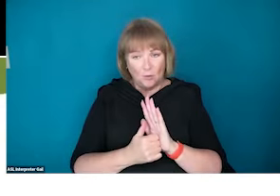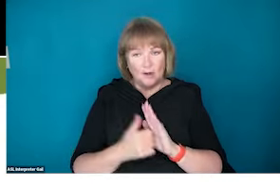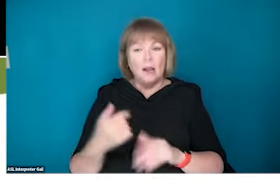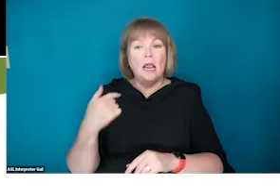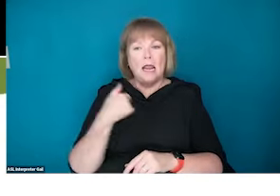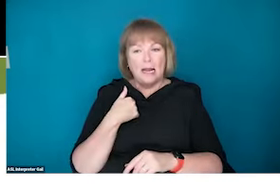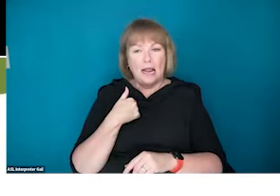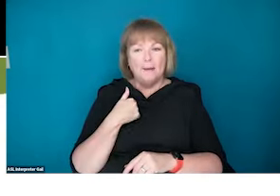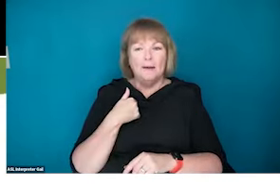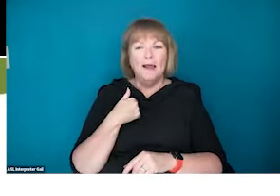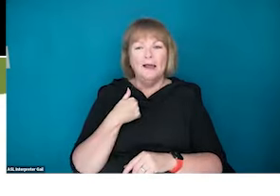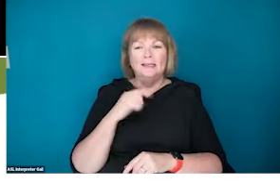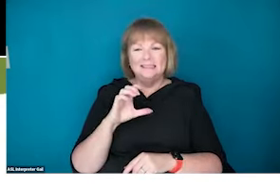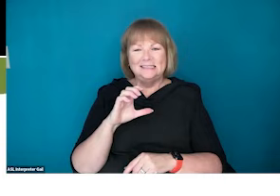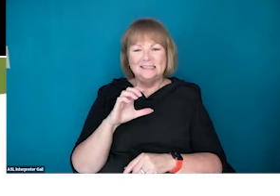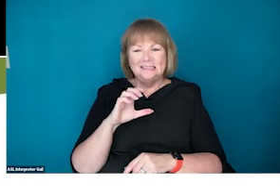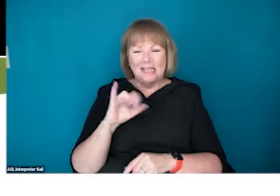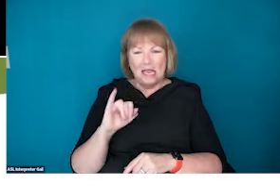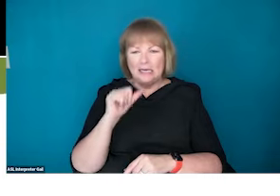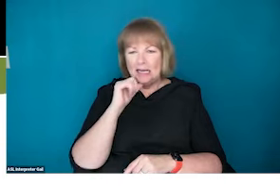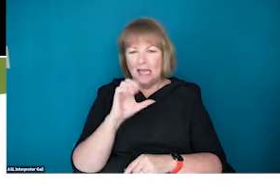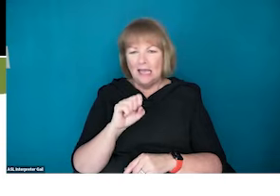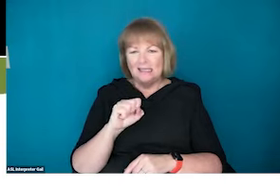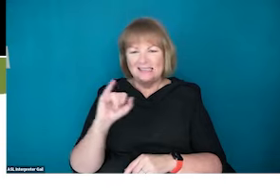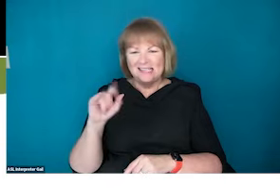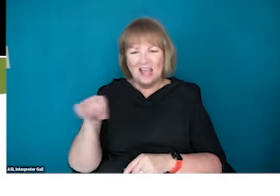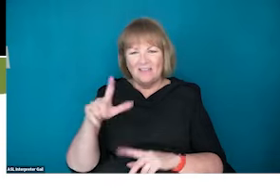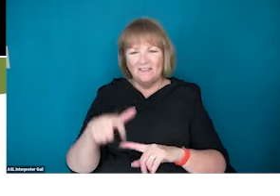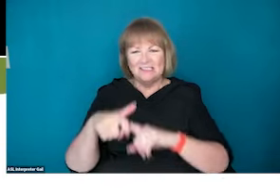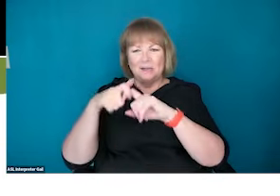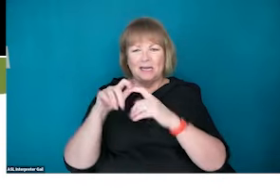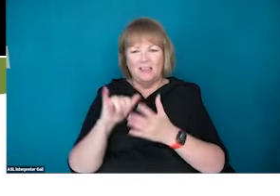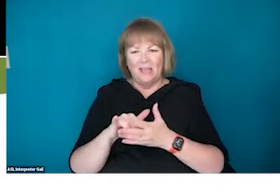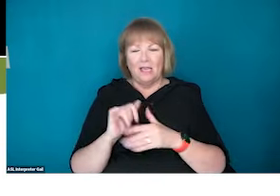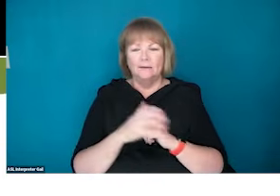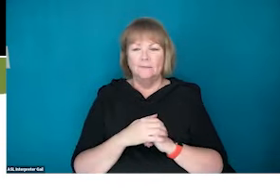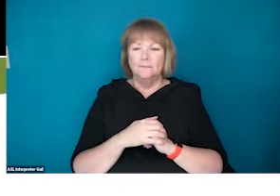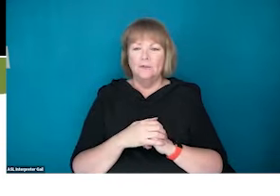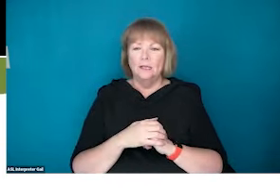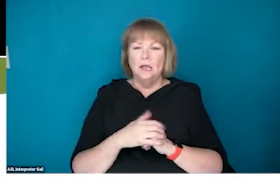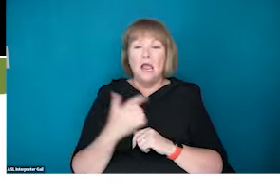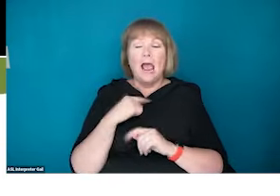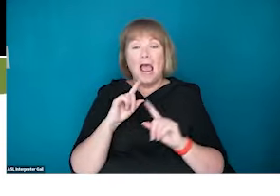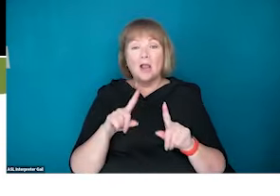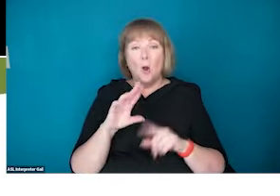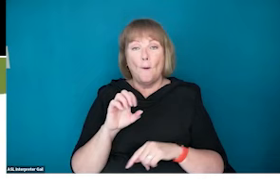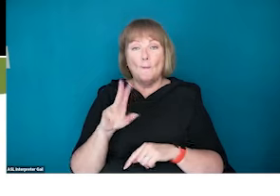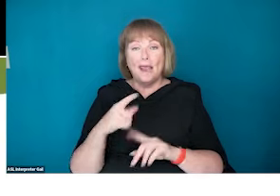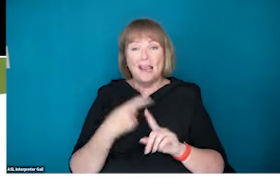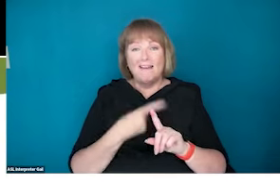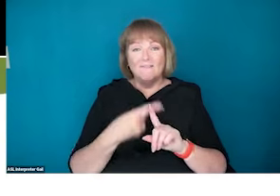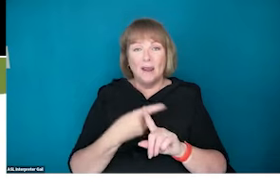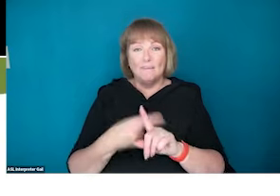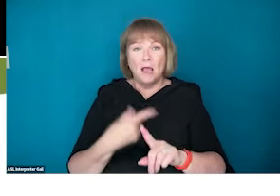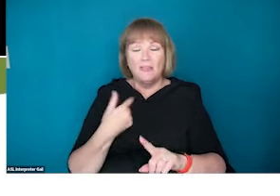Yo voy al banco los primeros días del mes y yo saco cierta cantidad de dinero. Con esa cantidad pago mi,